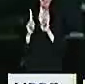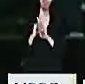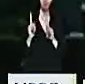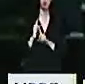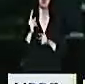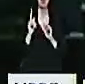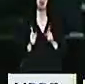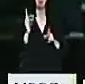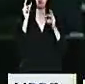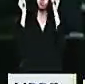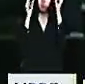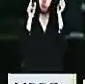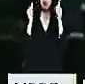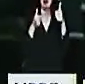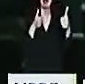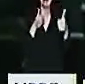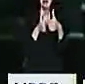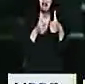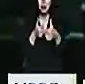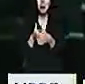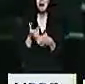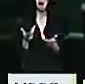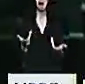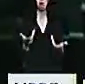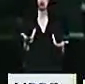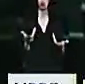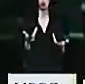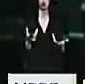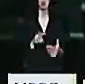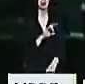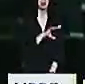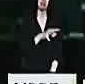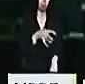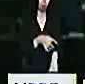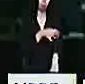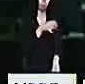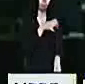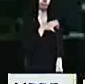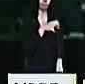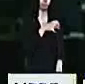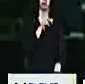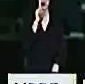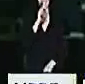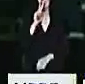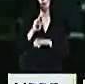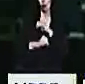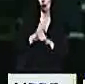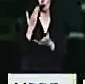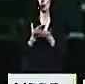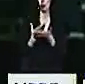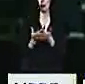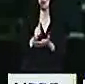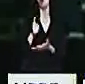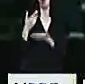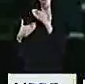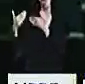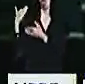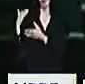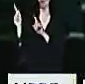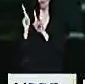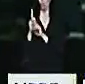manera creativa de acercarnos a lo largo de Chile que tomamos en los últimos 2 años. Es decir, no retroceder en el